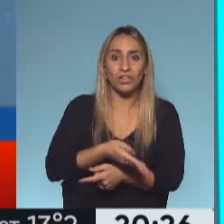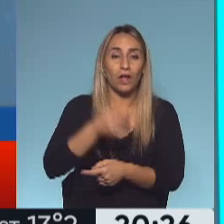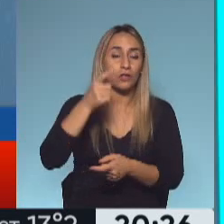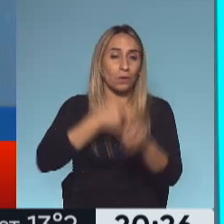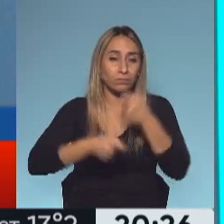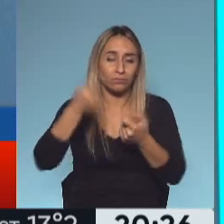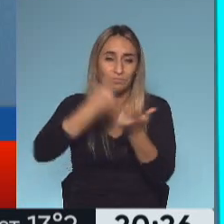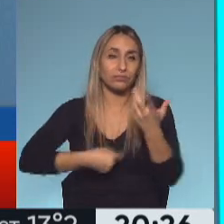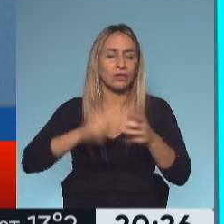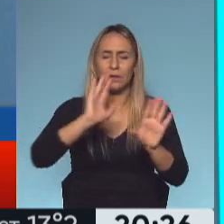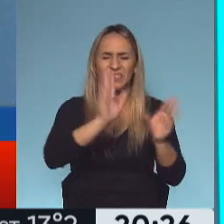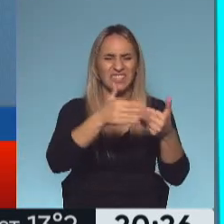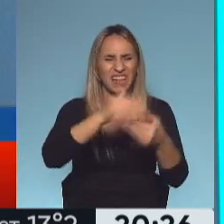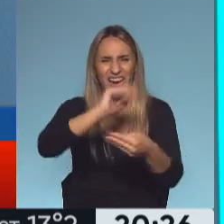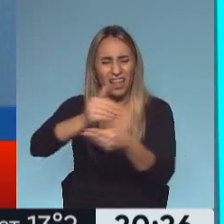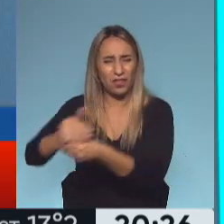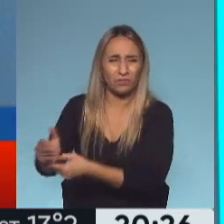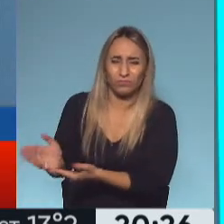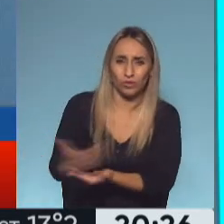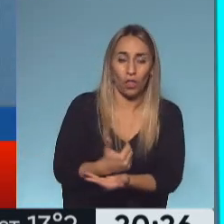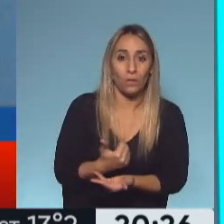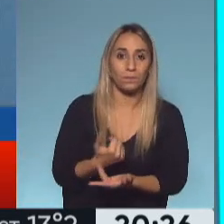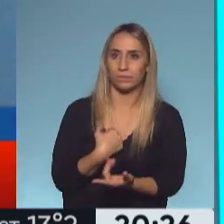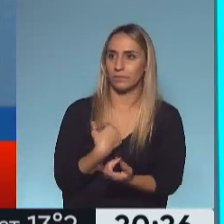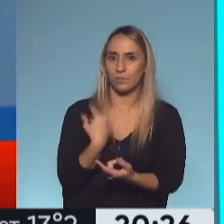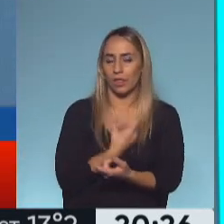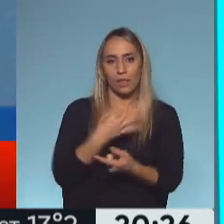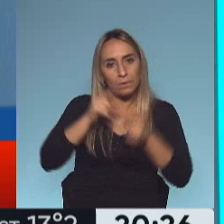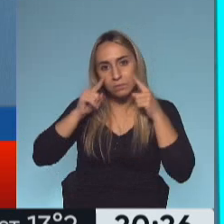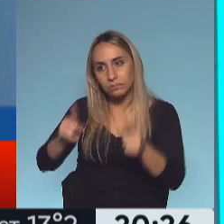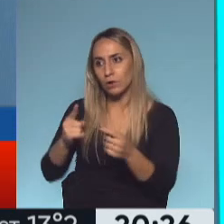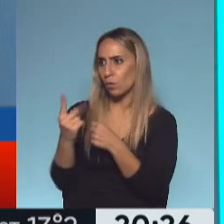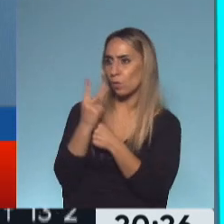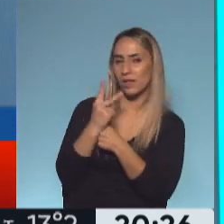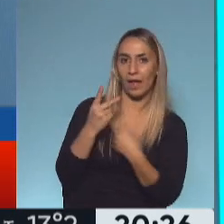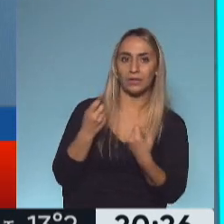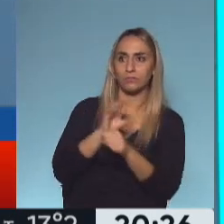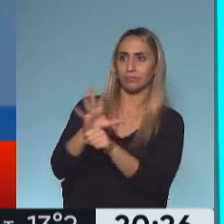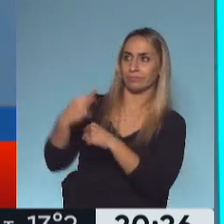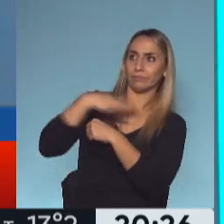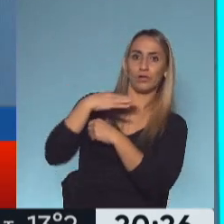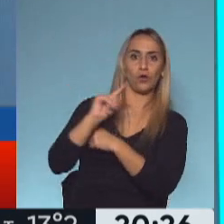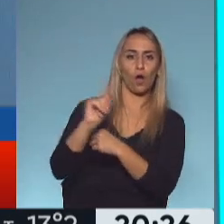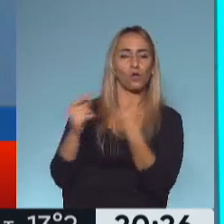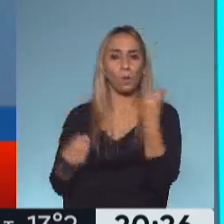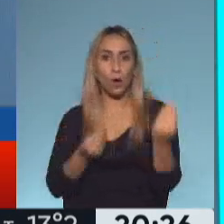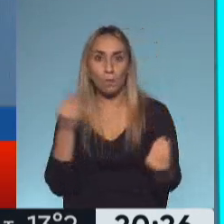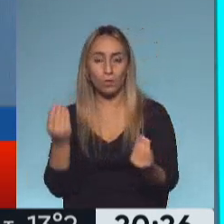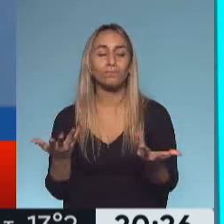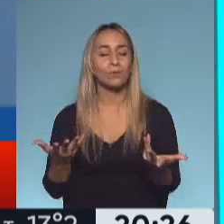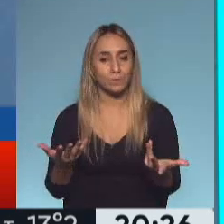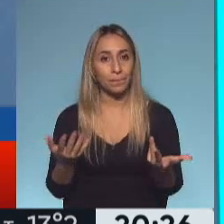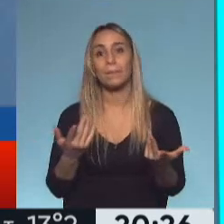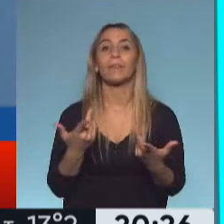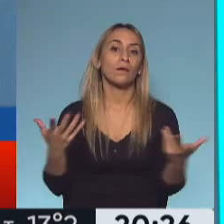a cuidarnos del coronavirus, aprender las medidas de prevención. La industria estuvo cerca de 30, 40 días cerrada trabajando en